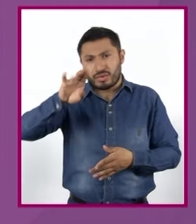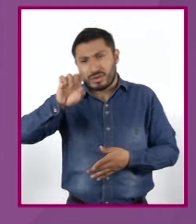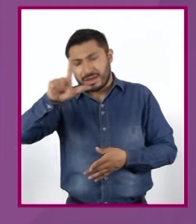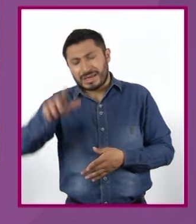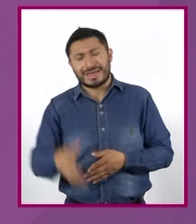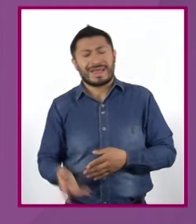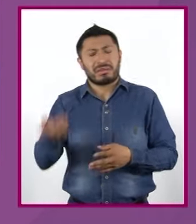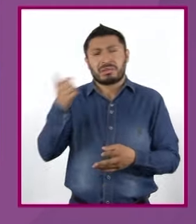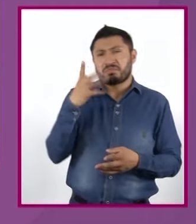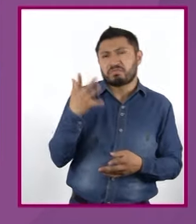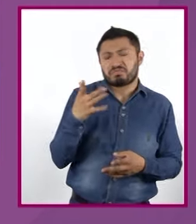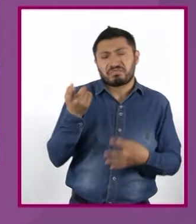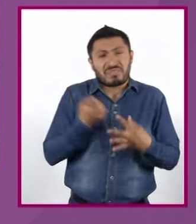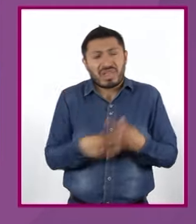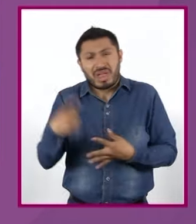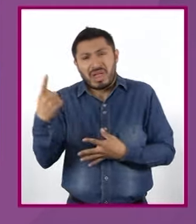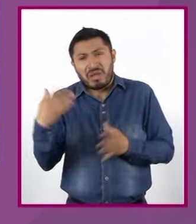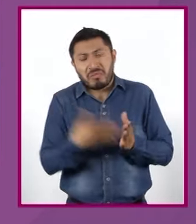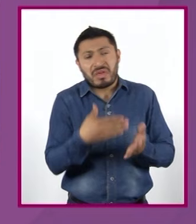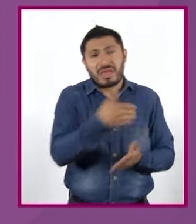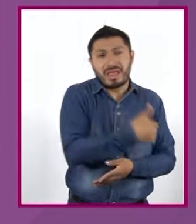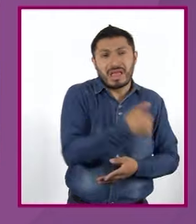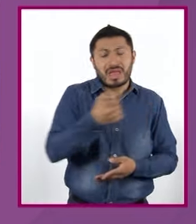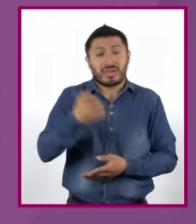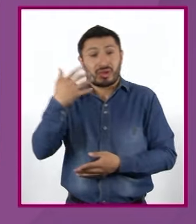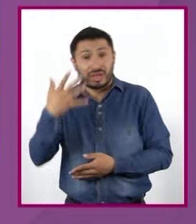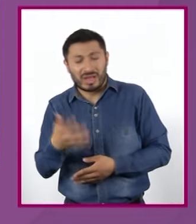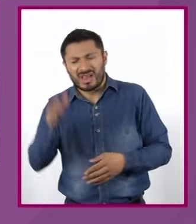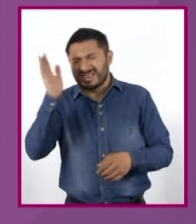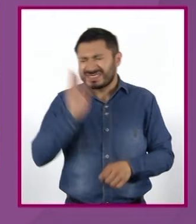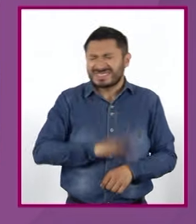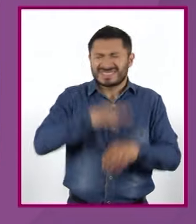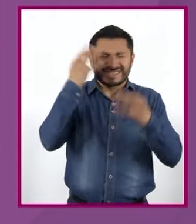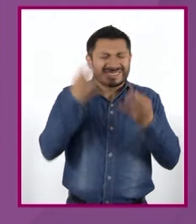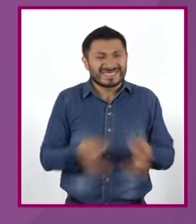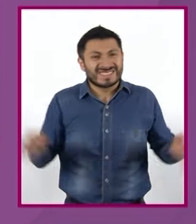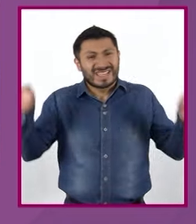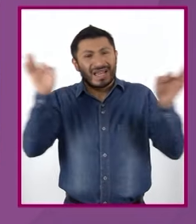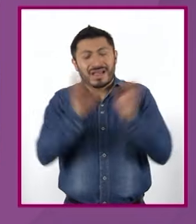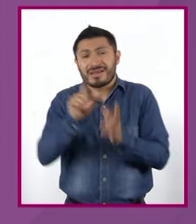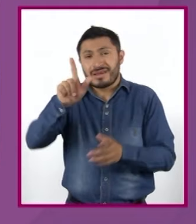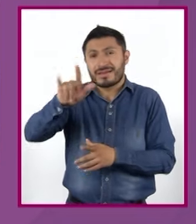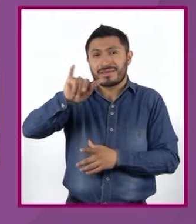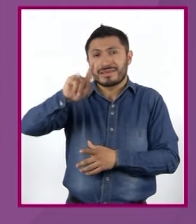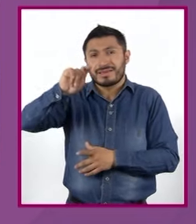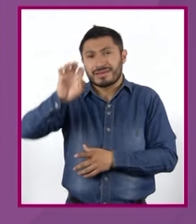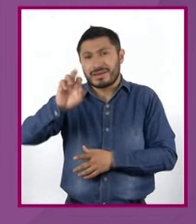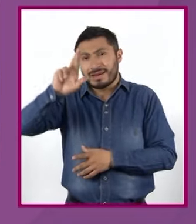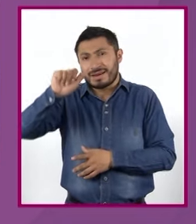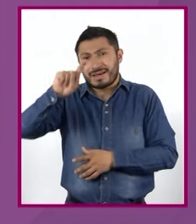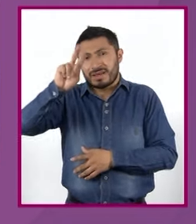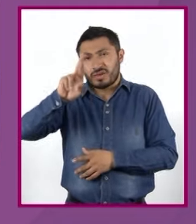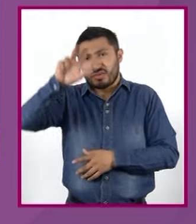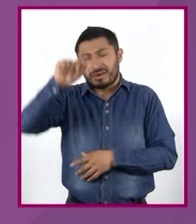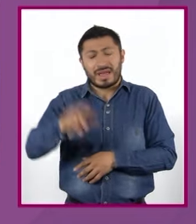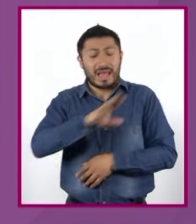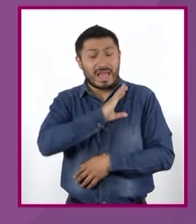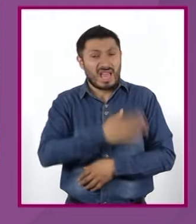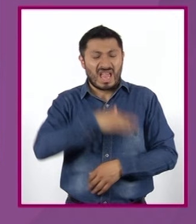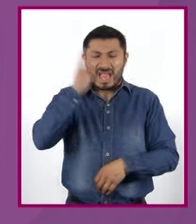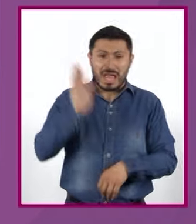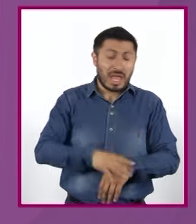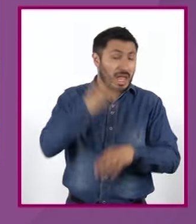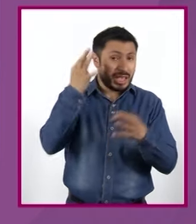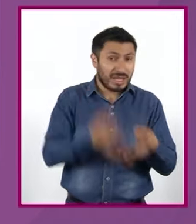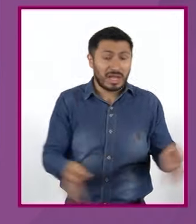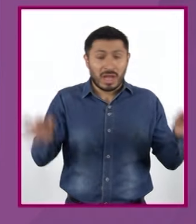de 1605, y es la obra más destacada de la literatura española y una de las principales de la